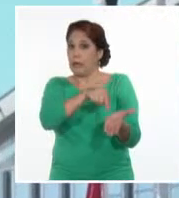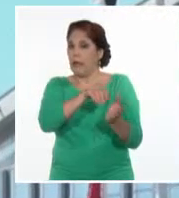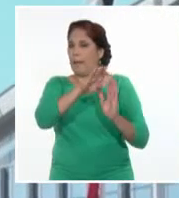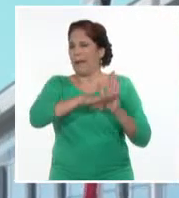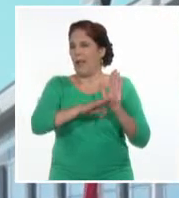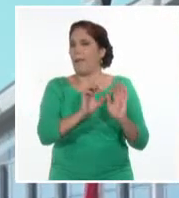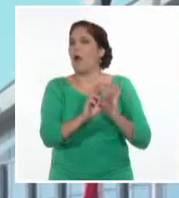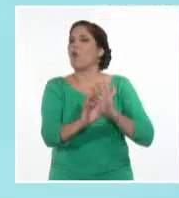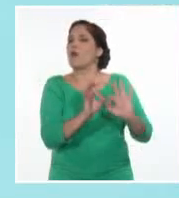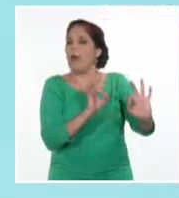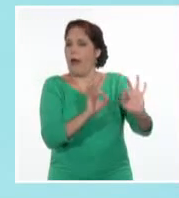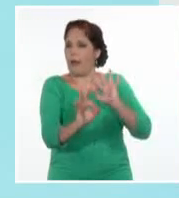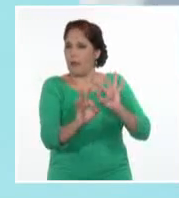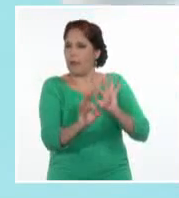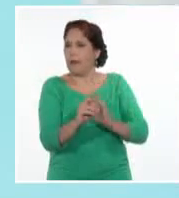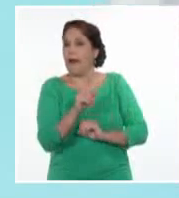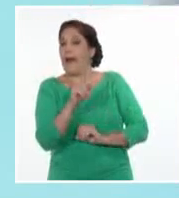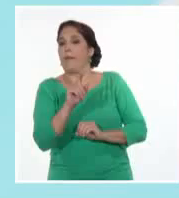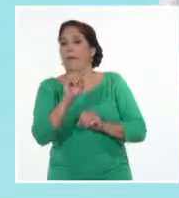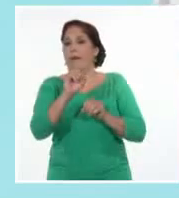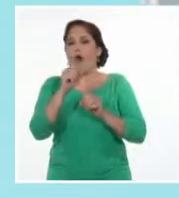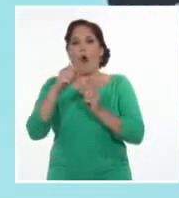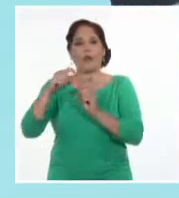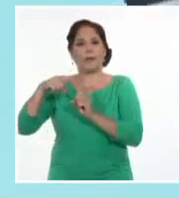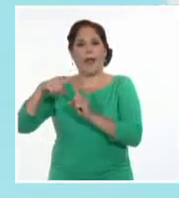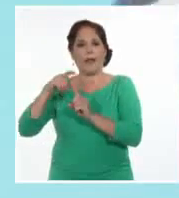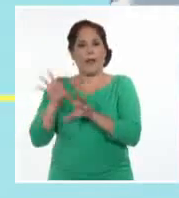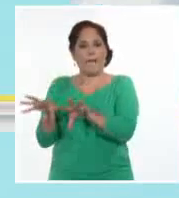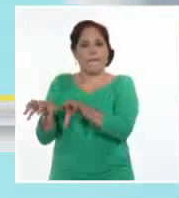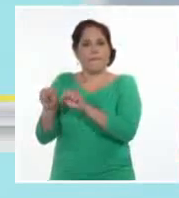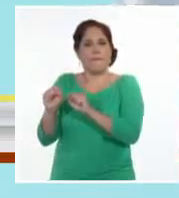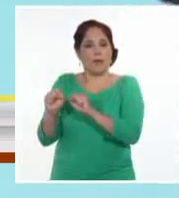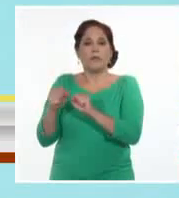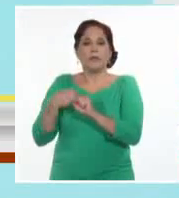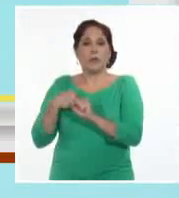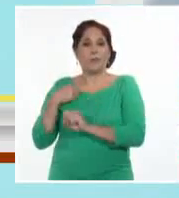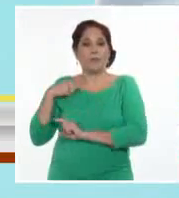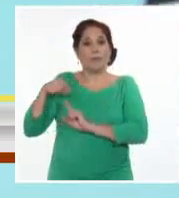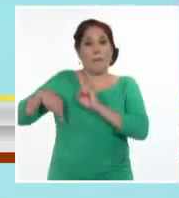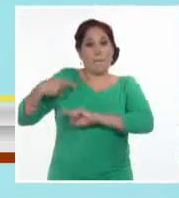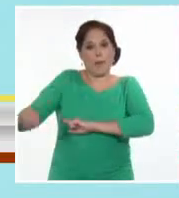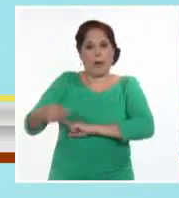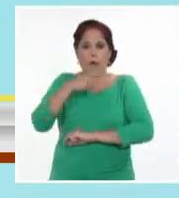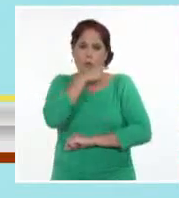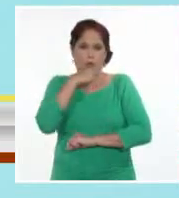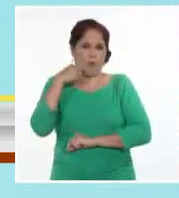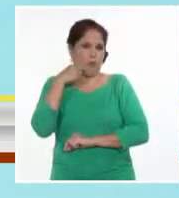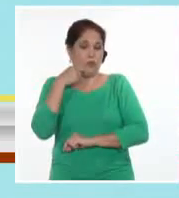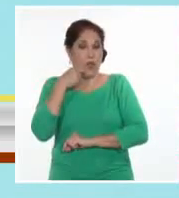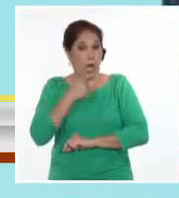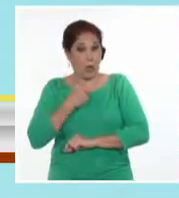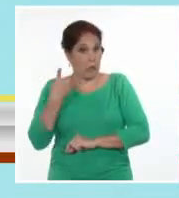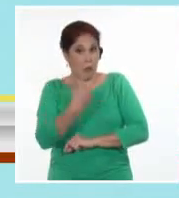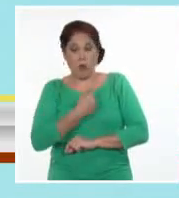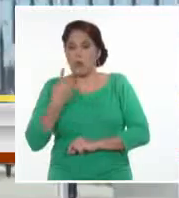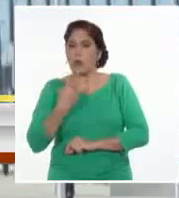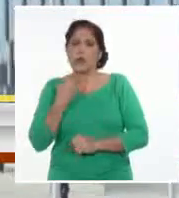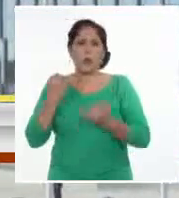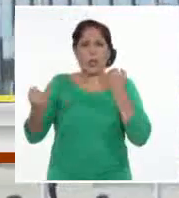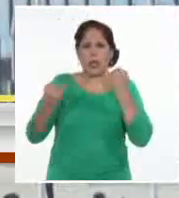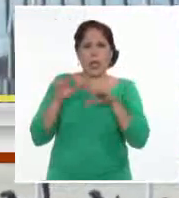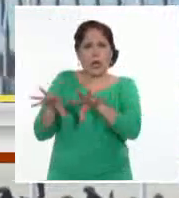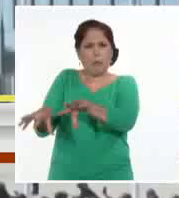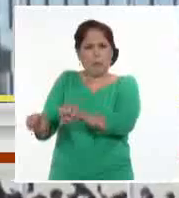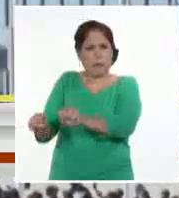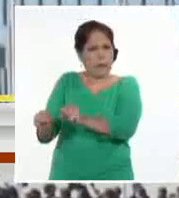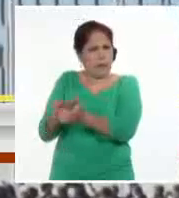respuesta a la expansión de la OTAN a Finlandia y Suecia. El líder del Kremlin advirtió que su país no tiene ningún interés geopolítico,